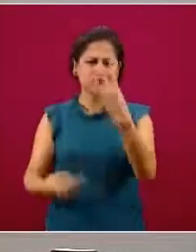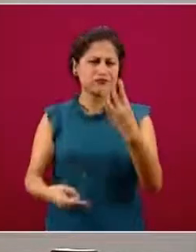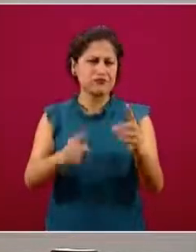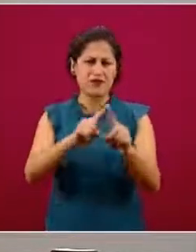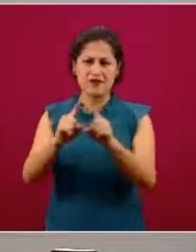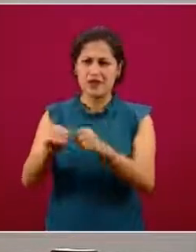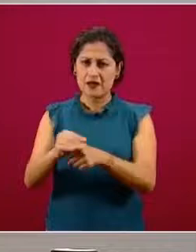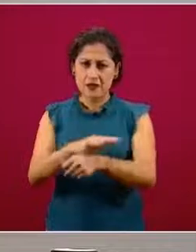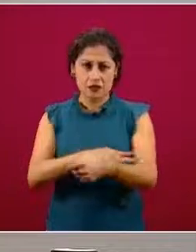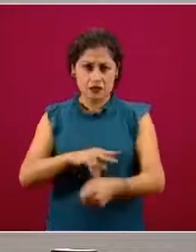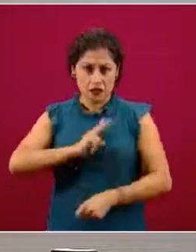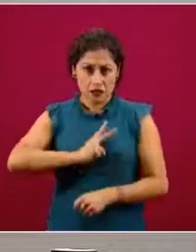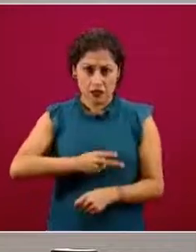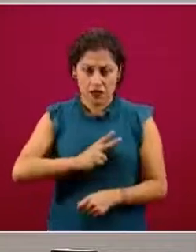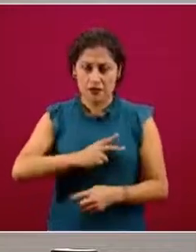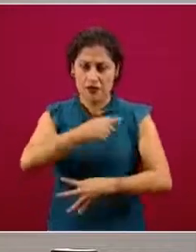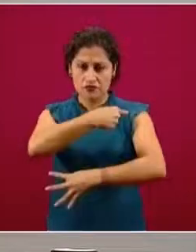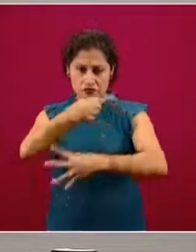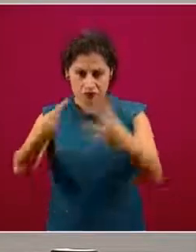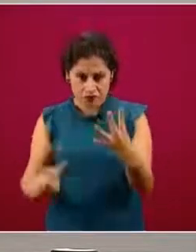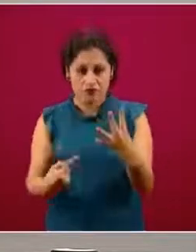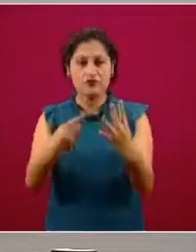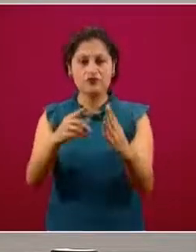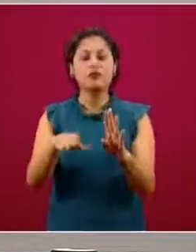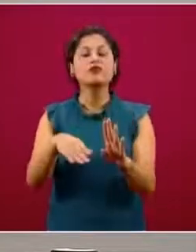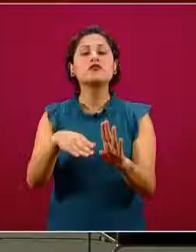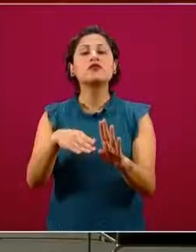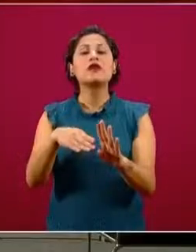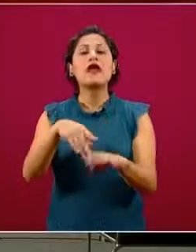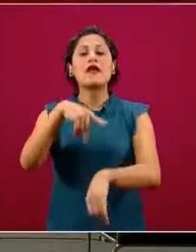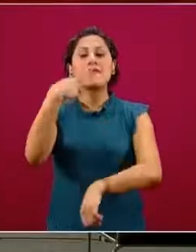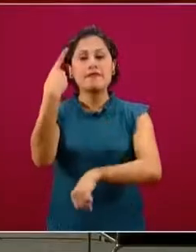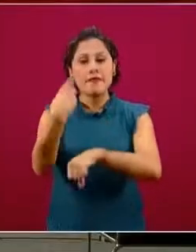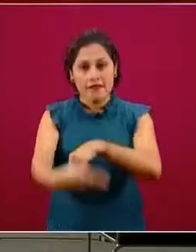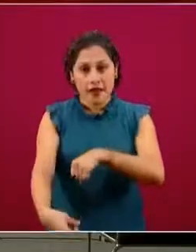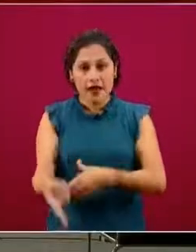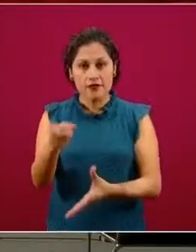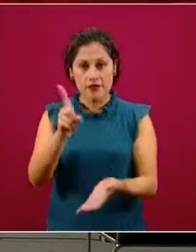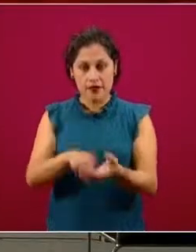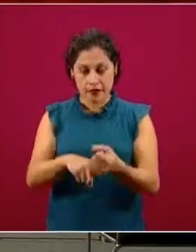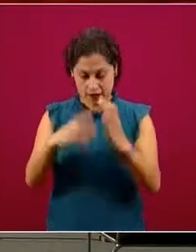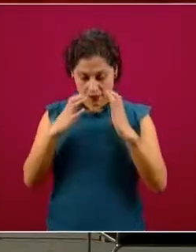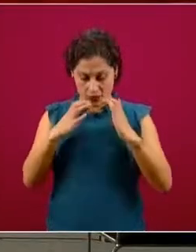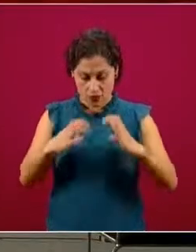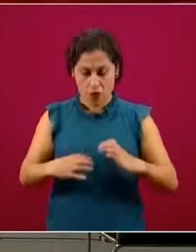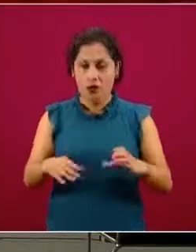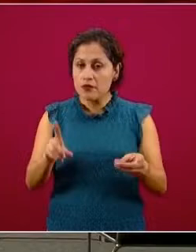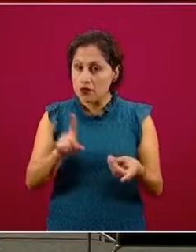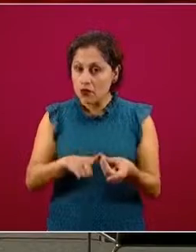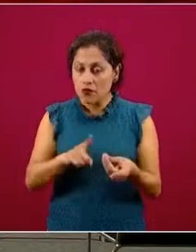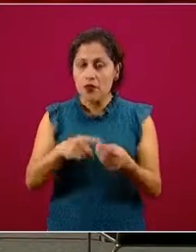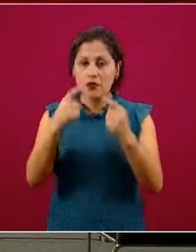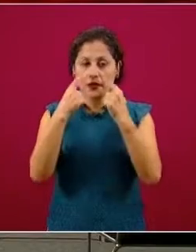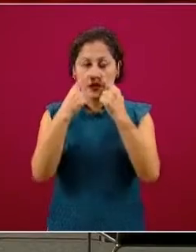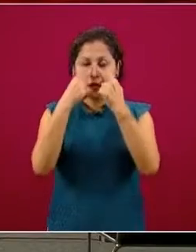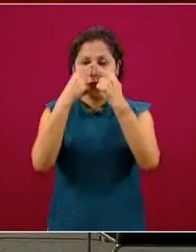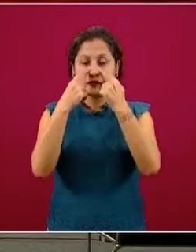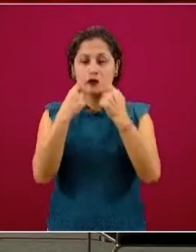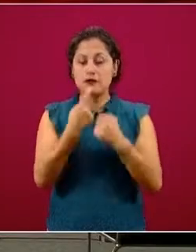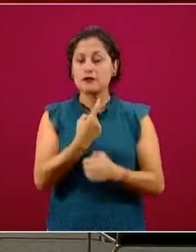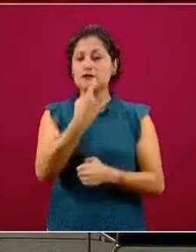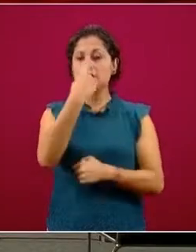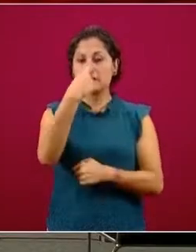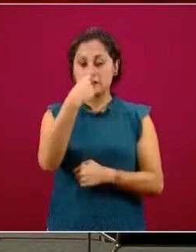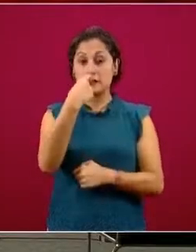coronavirus, afectan o dañan la superficie del aparato respiratorio y el aparato respiratorio empieza